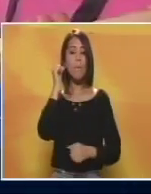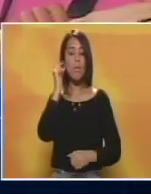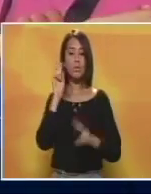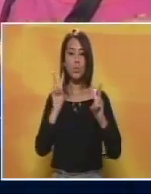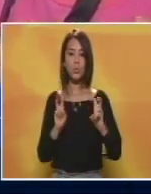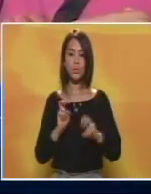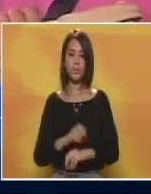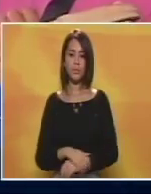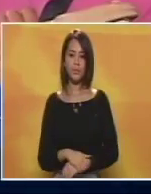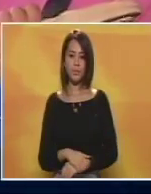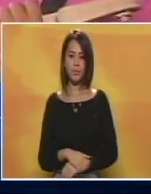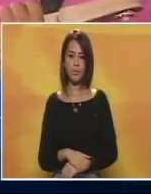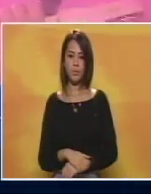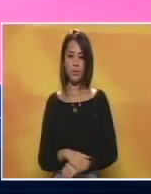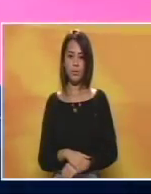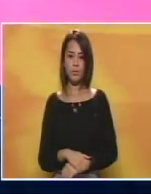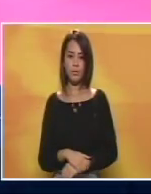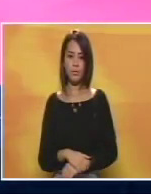nuevo.